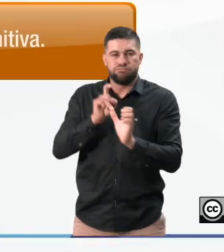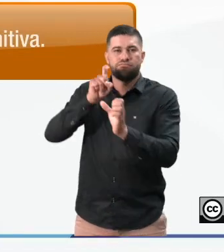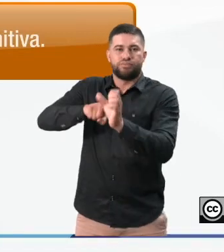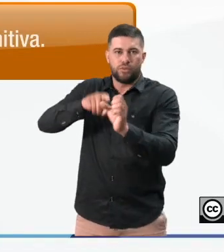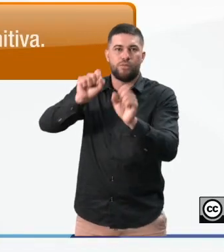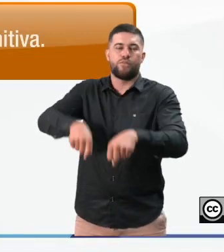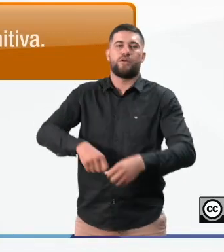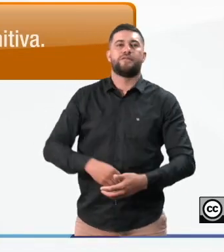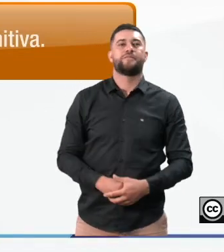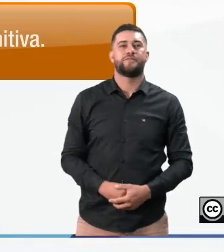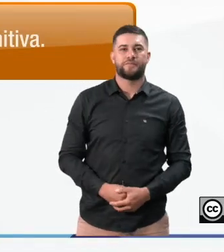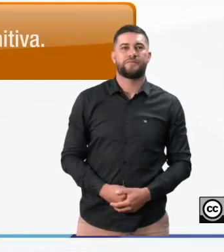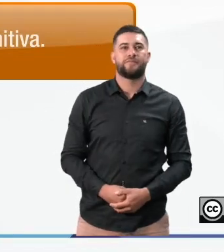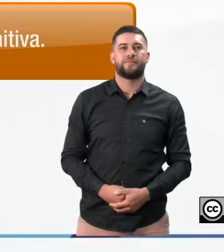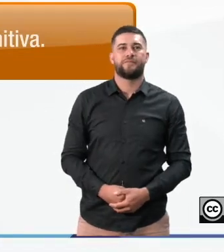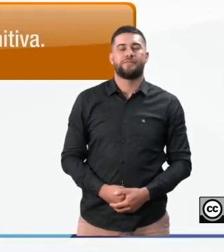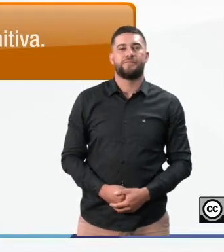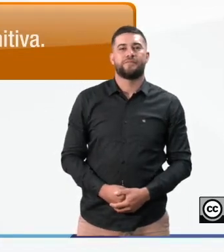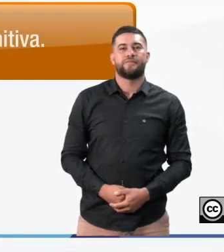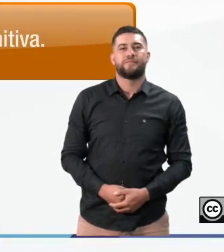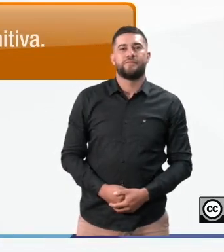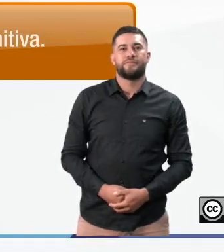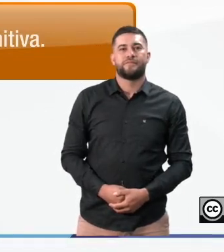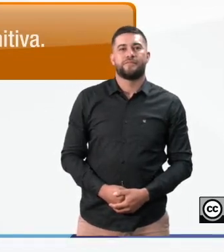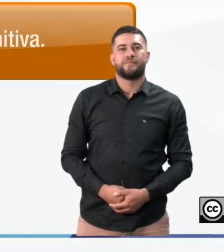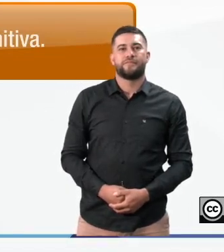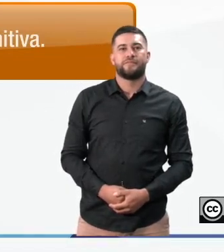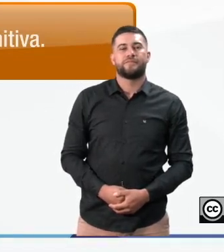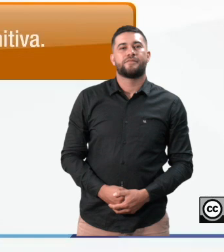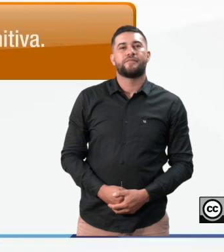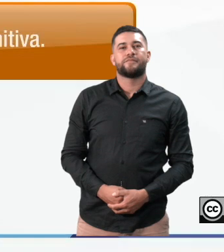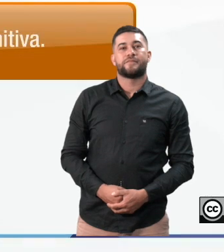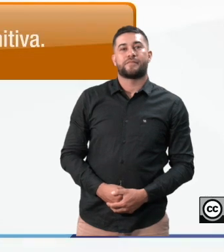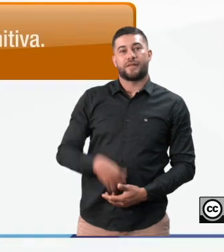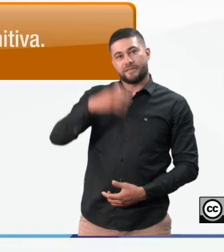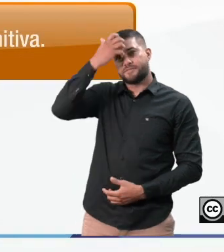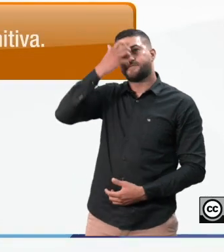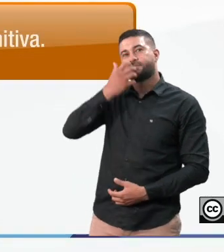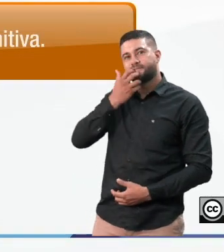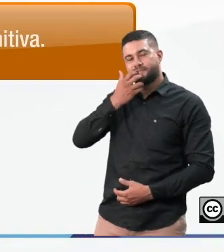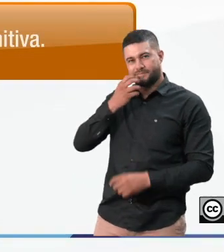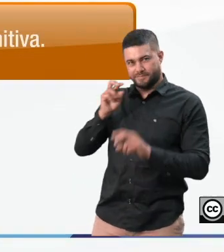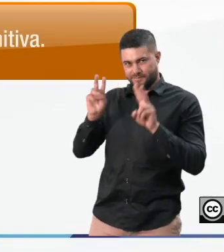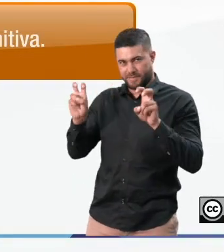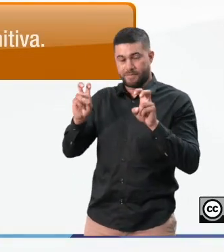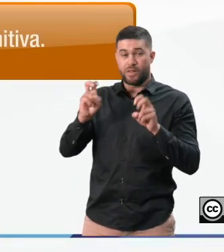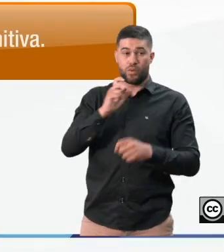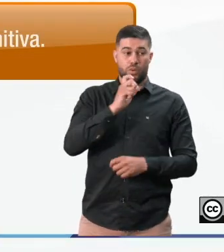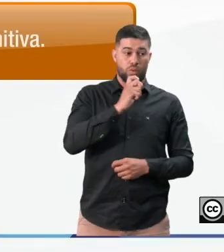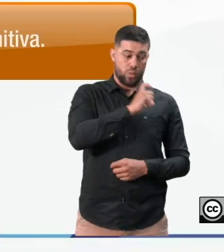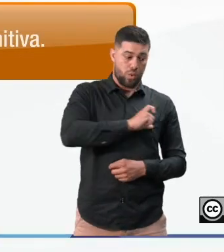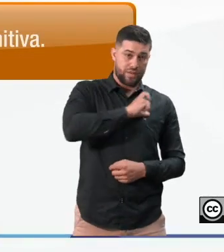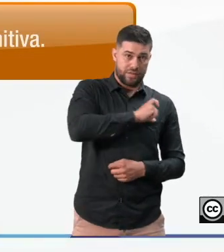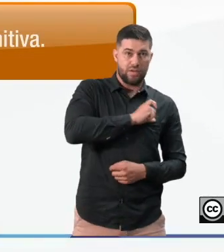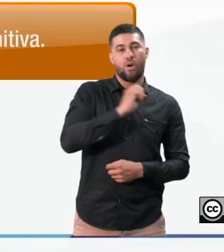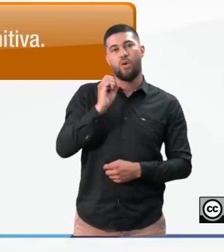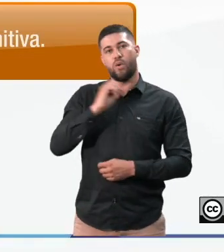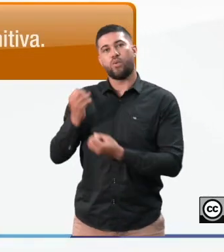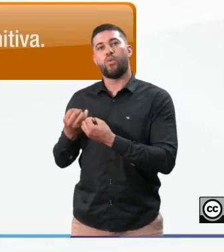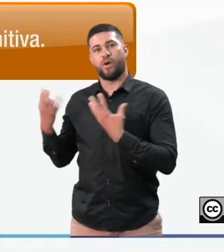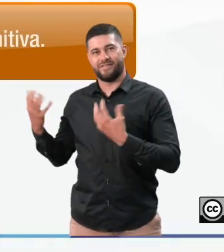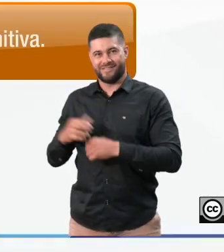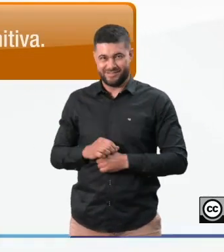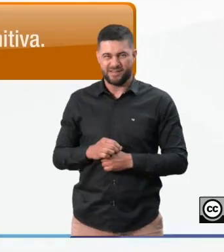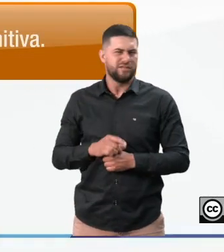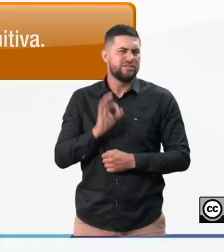asignatura. Las evaluaciones pueden ser ordinarias y extraordinarias. Esto quiere decir ordinarias, que se establecen un tiempo definido entre